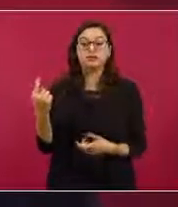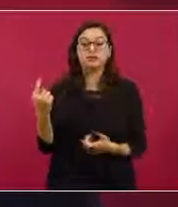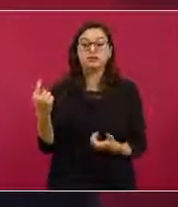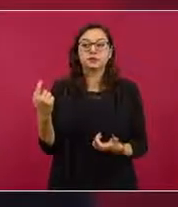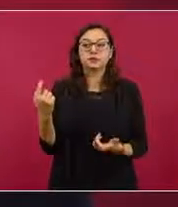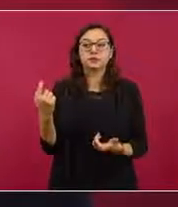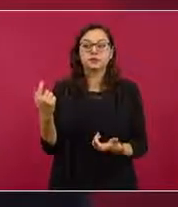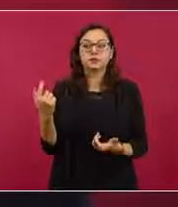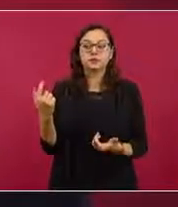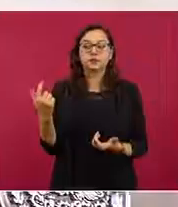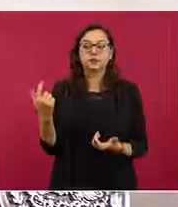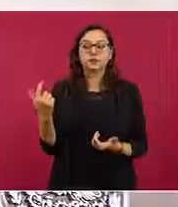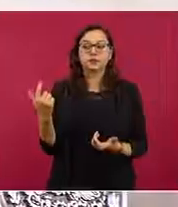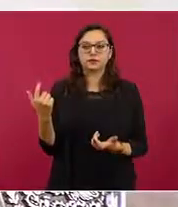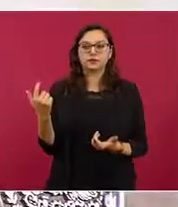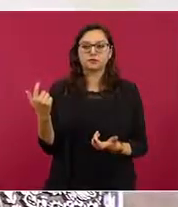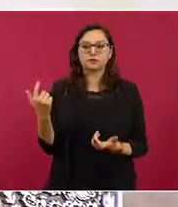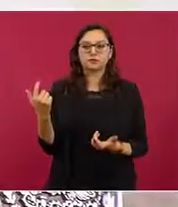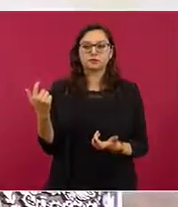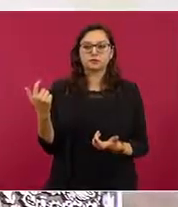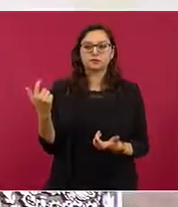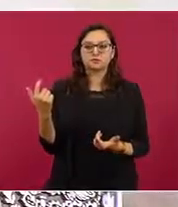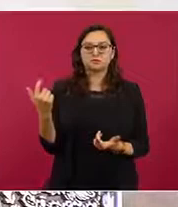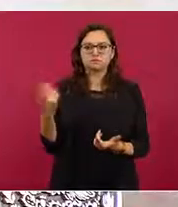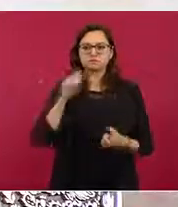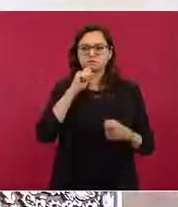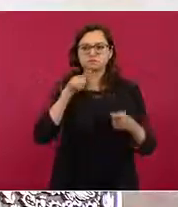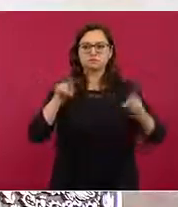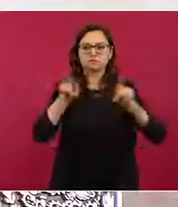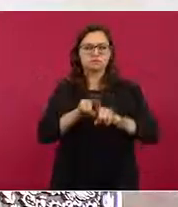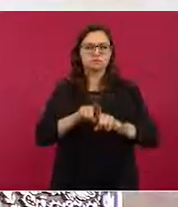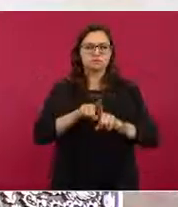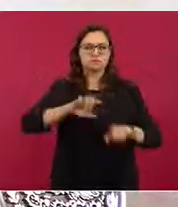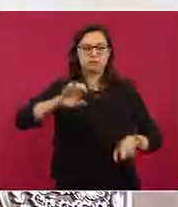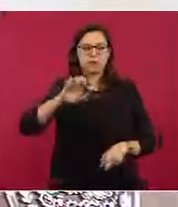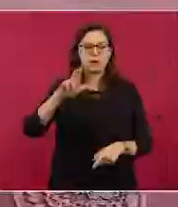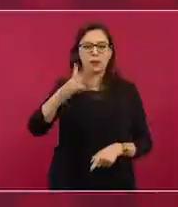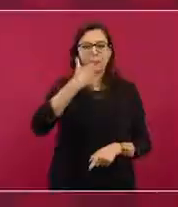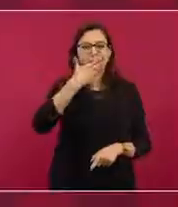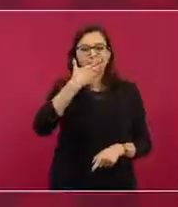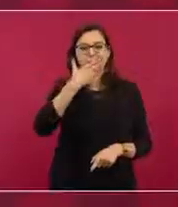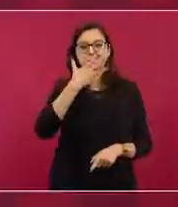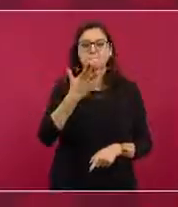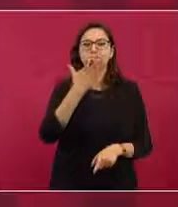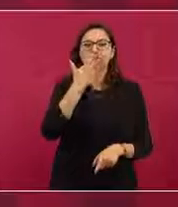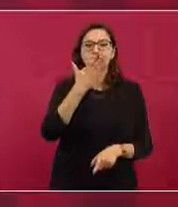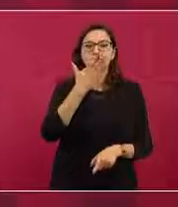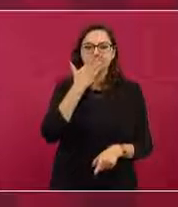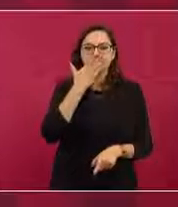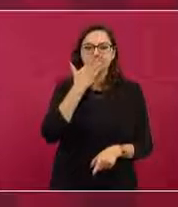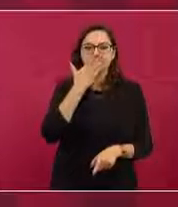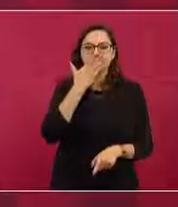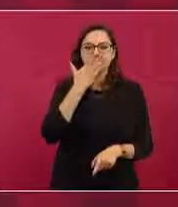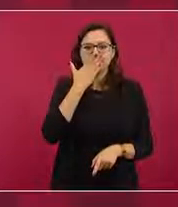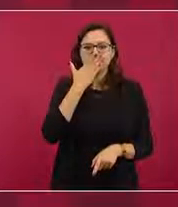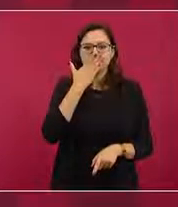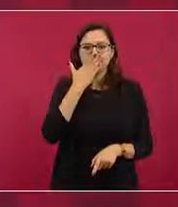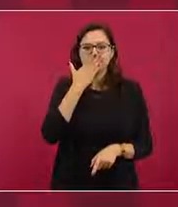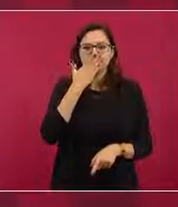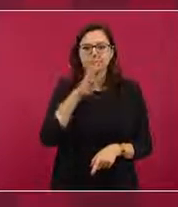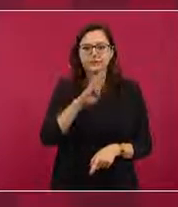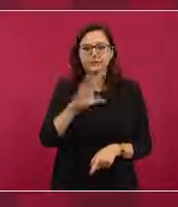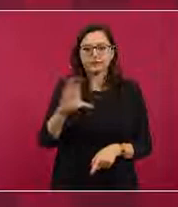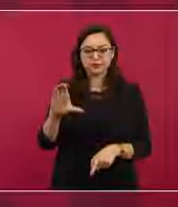y desde luego Chihuahua, Sonora y